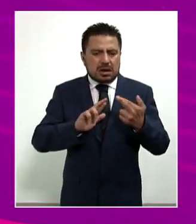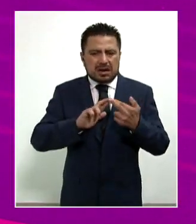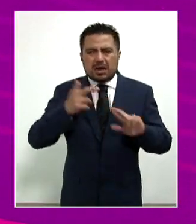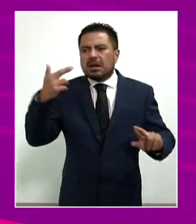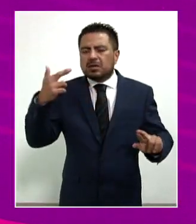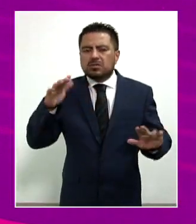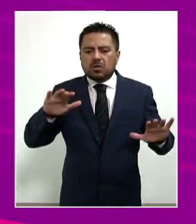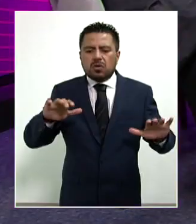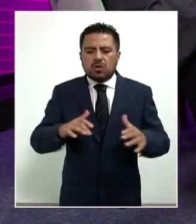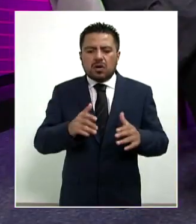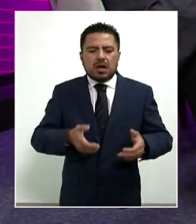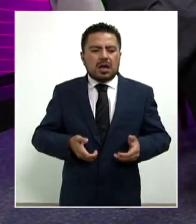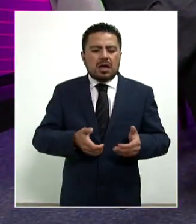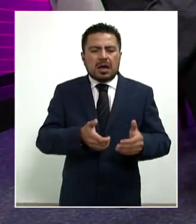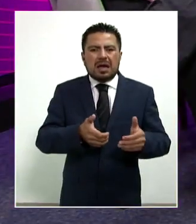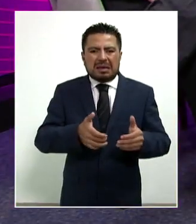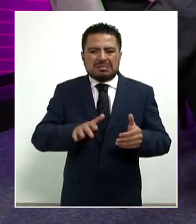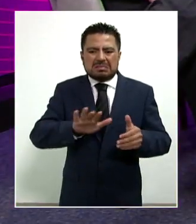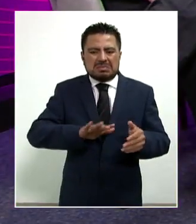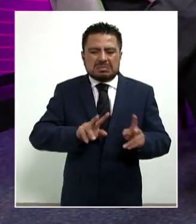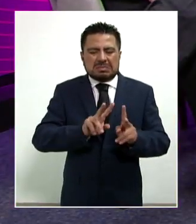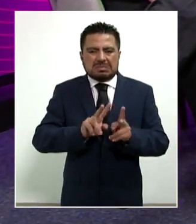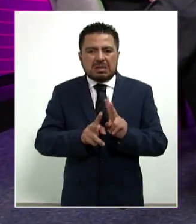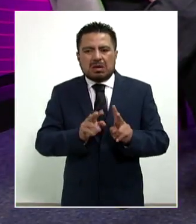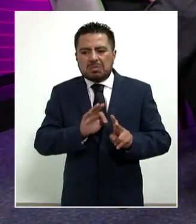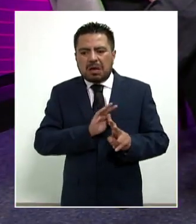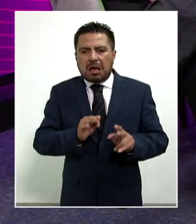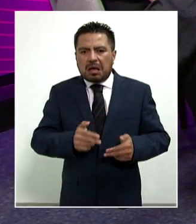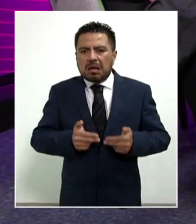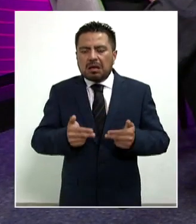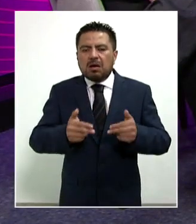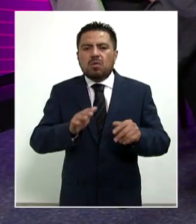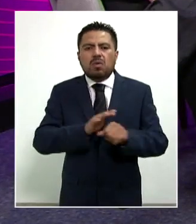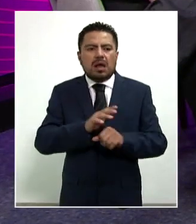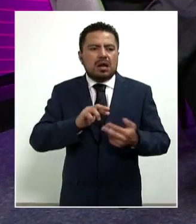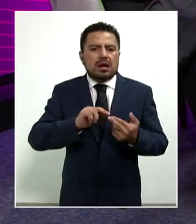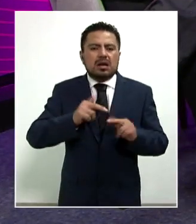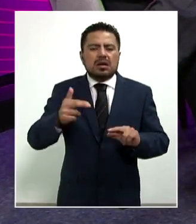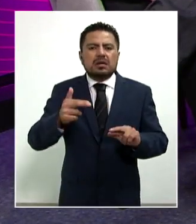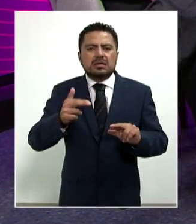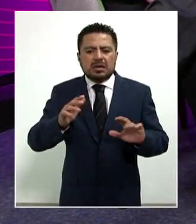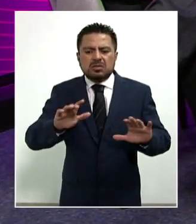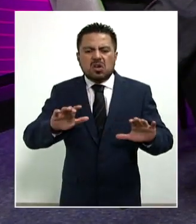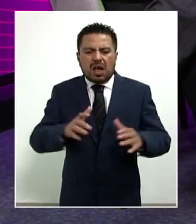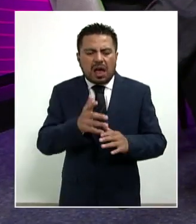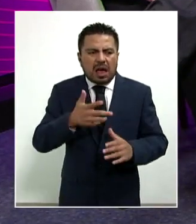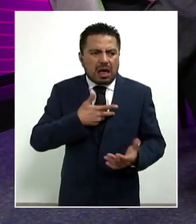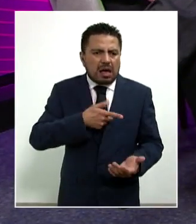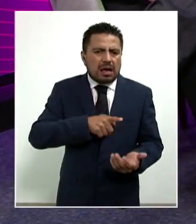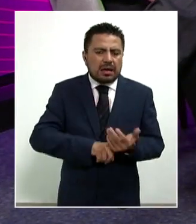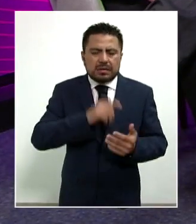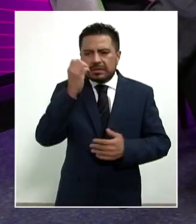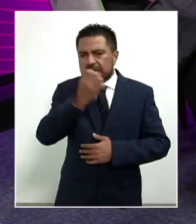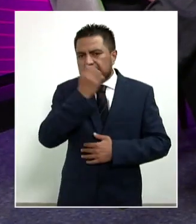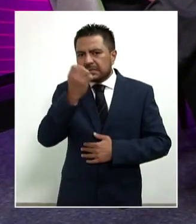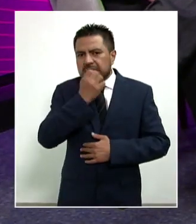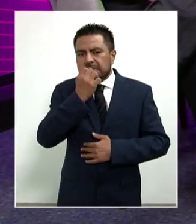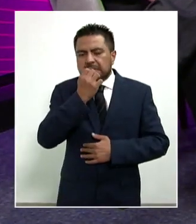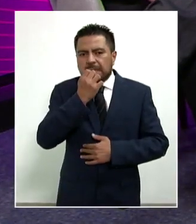su comunidad, de su calle, de su barrio se han podido generar, qué tipo de relaciones son las que se han generado en las